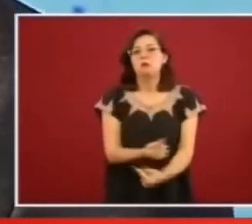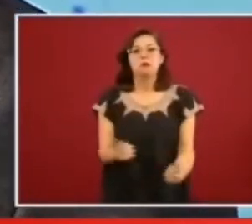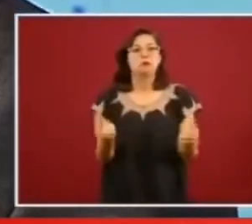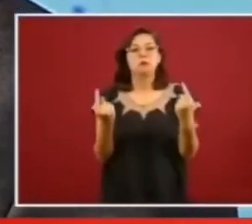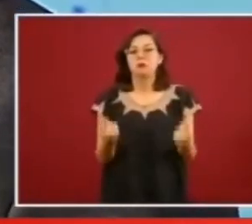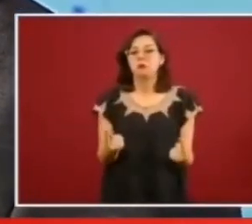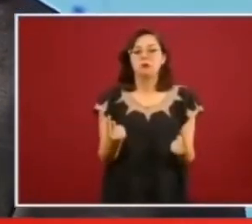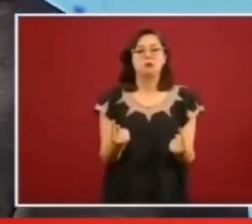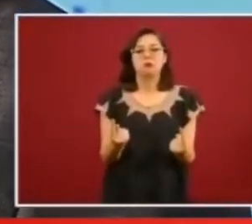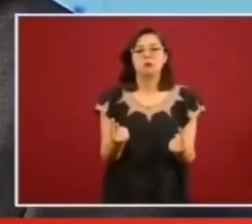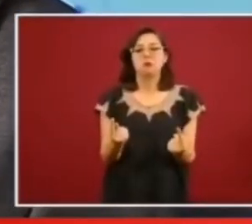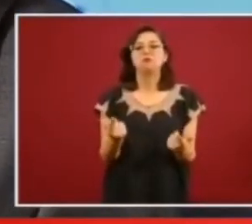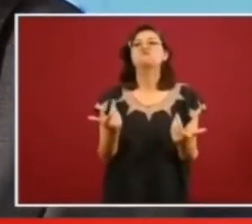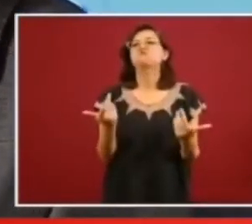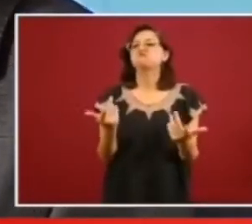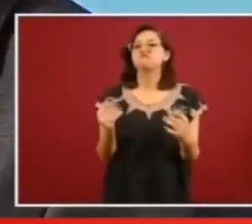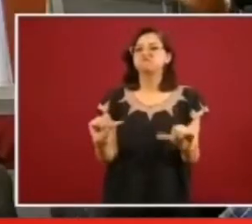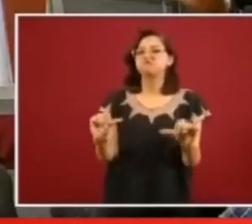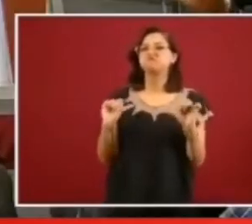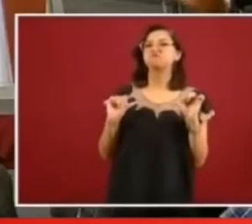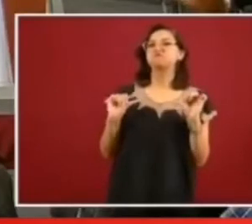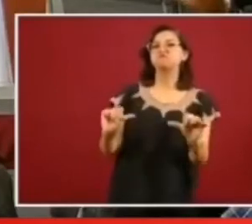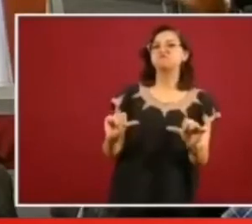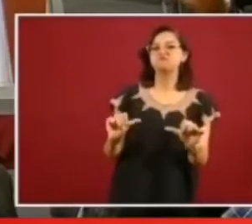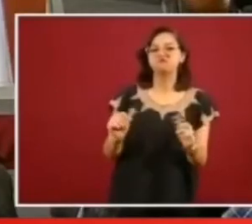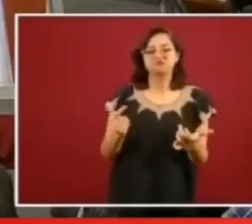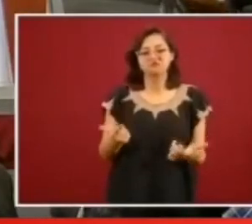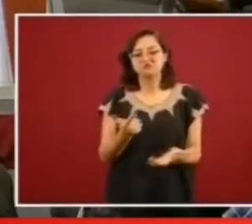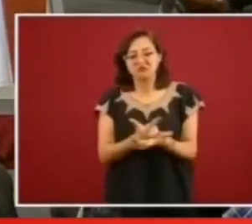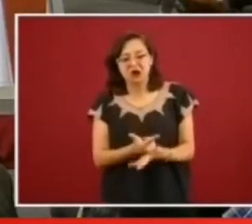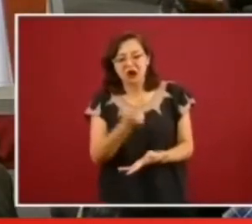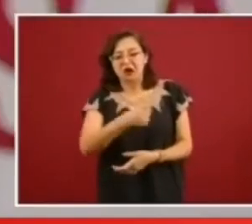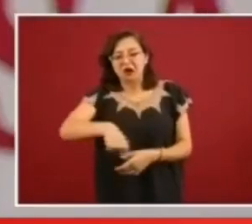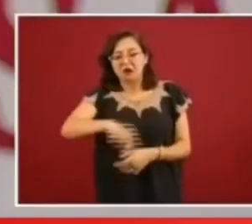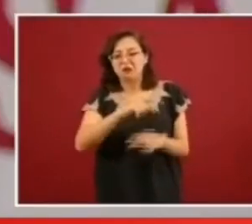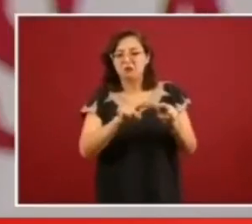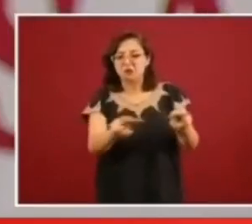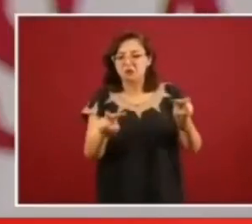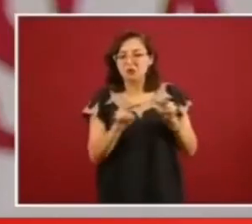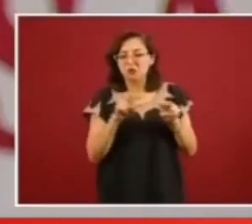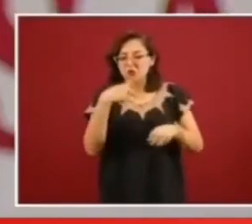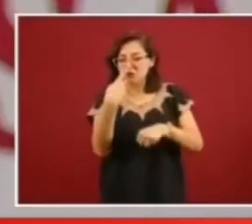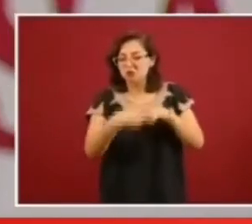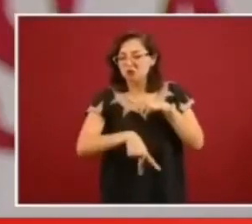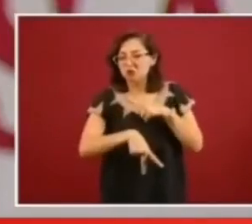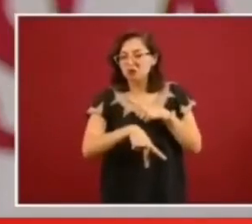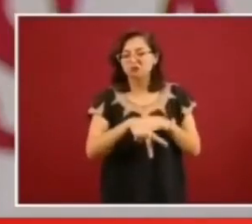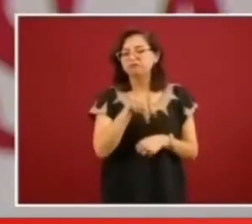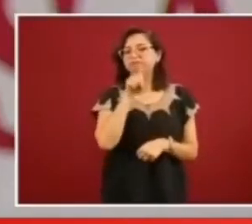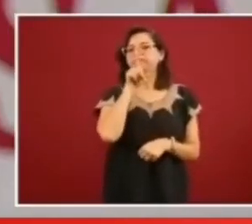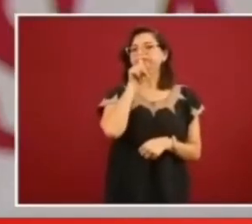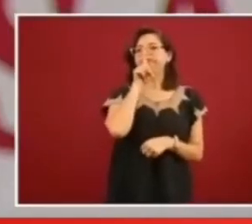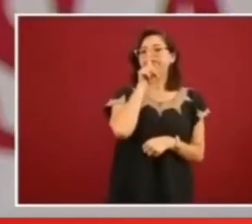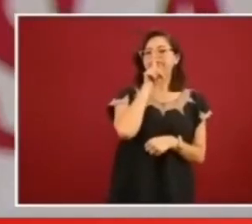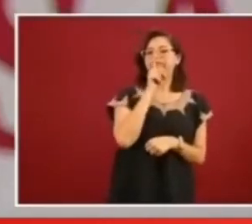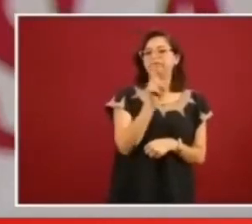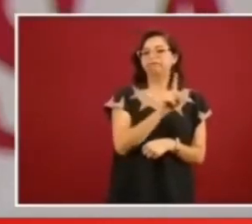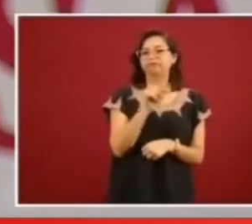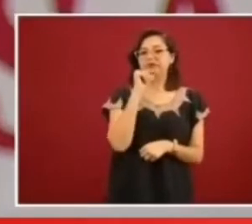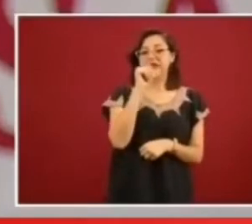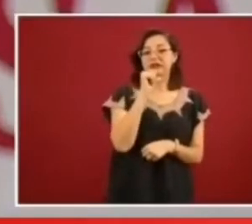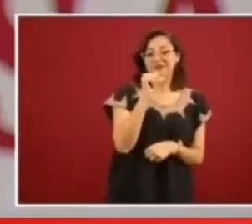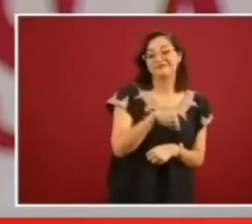con razonable certidumbre que los niños no son una población de alto riesgo, a diferencia de lo que sí